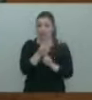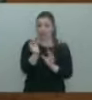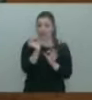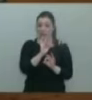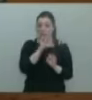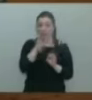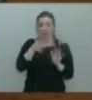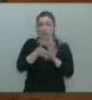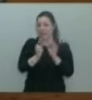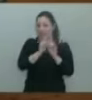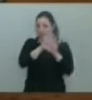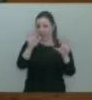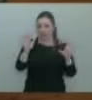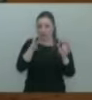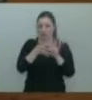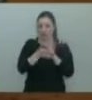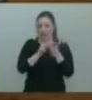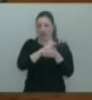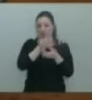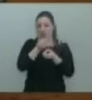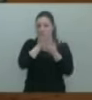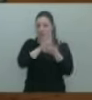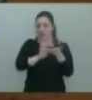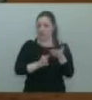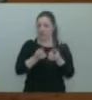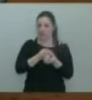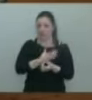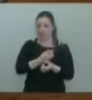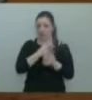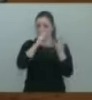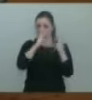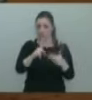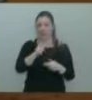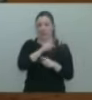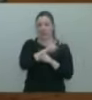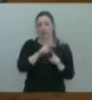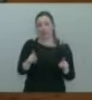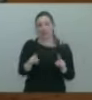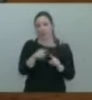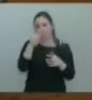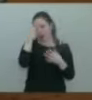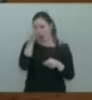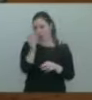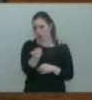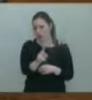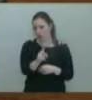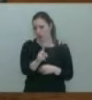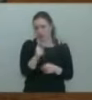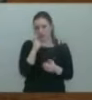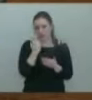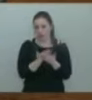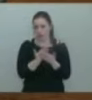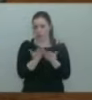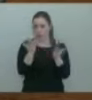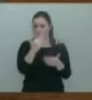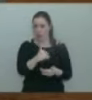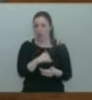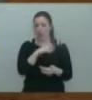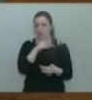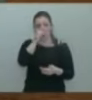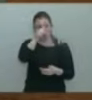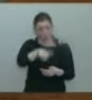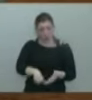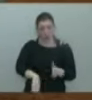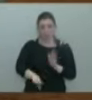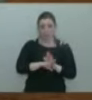claro del informe de la sindicatura. Y tampoco tiene sentido, carece de justificación, continuar hoy con